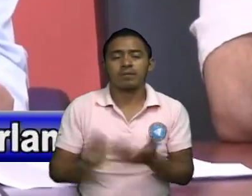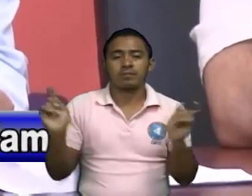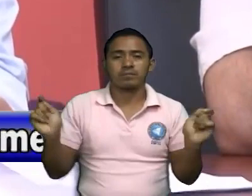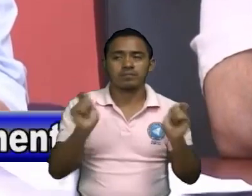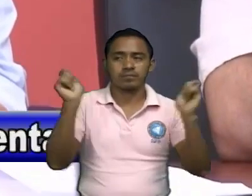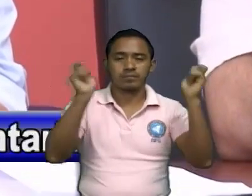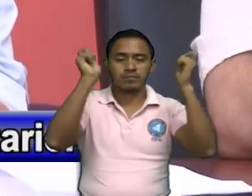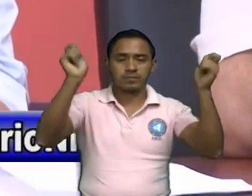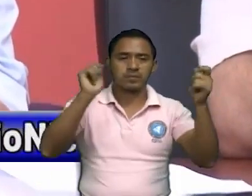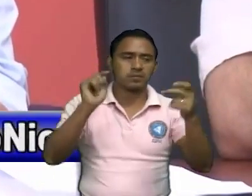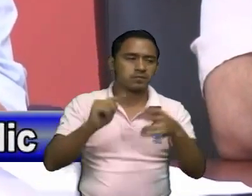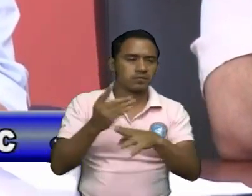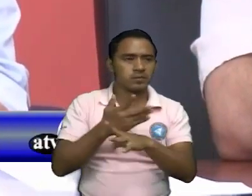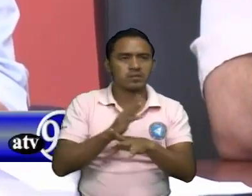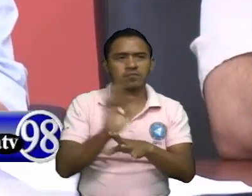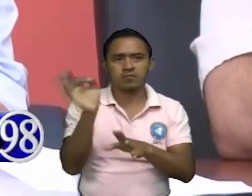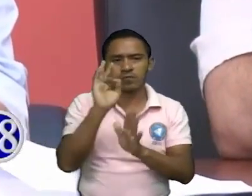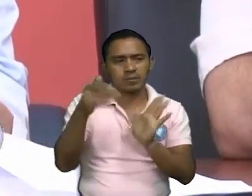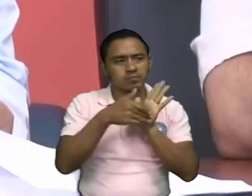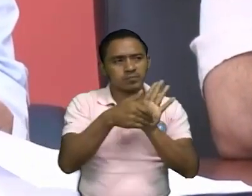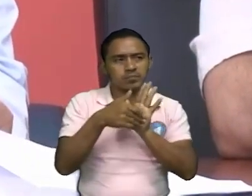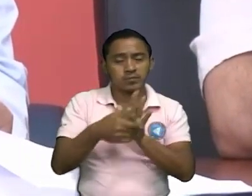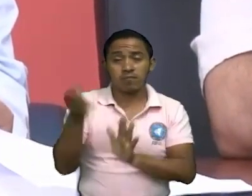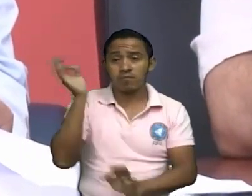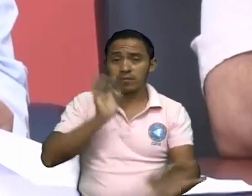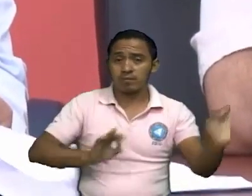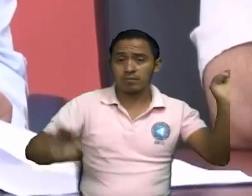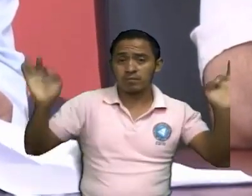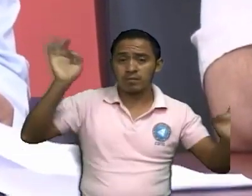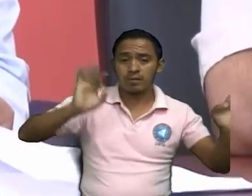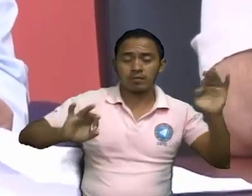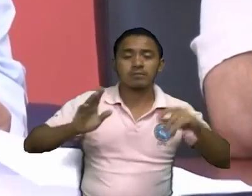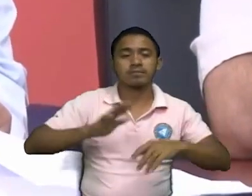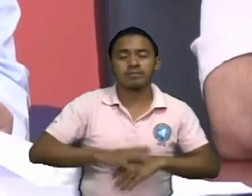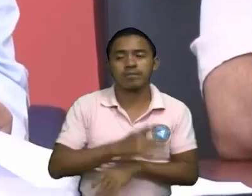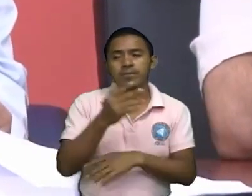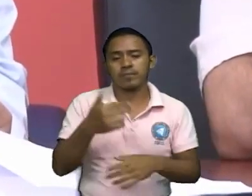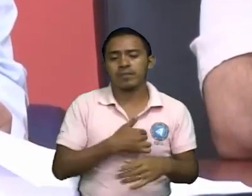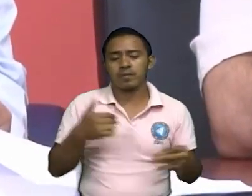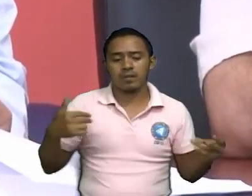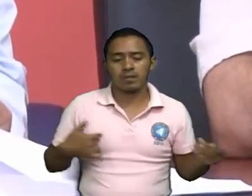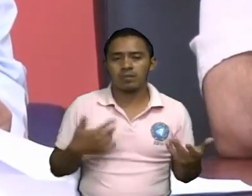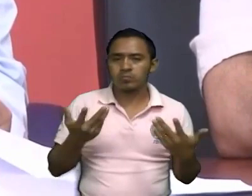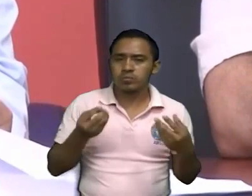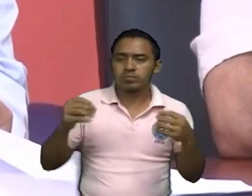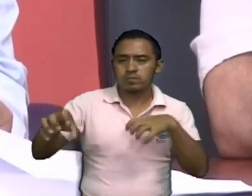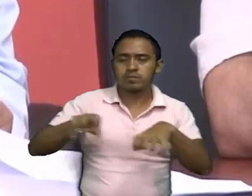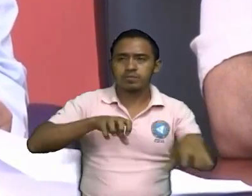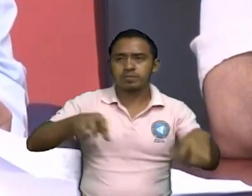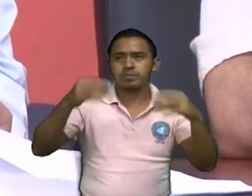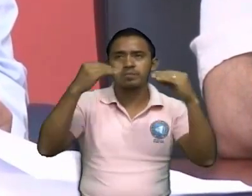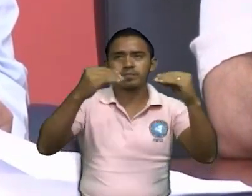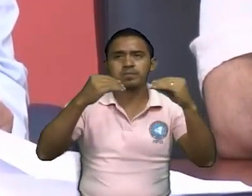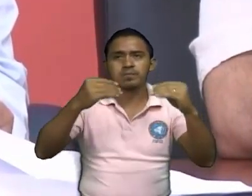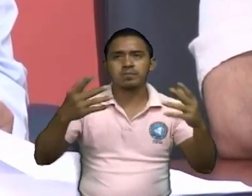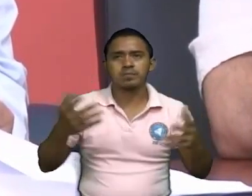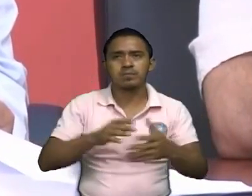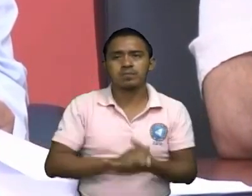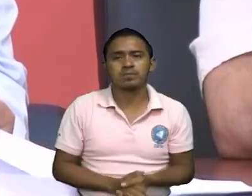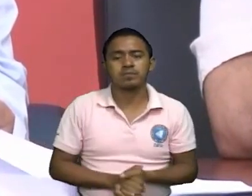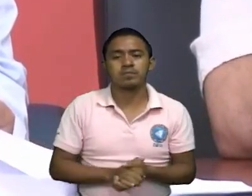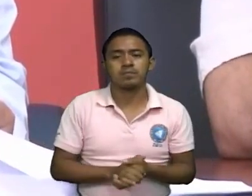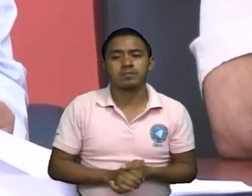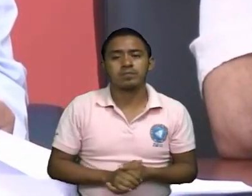celebrar las diferentes expresiones folclóricas tradicionales, se estarán haciendo actividades educativas sobre las